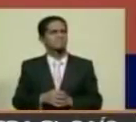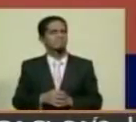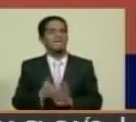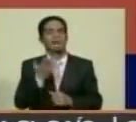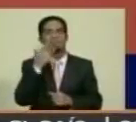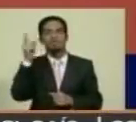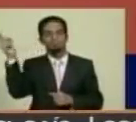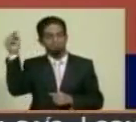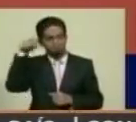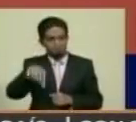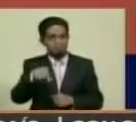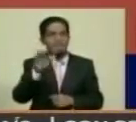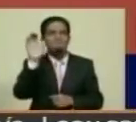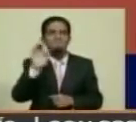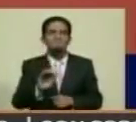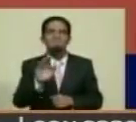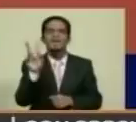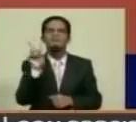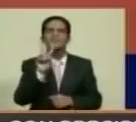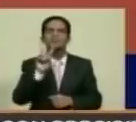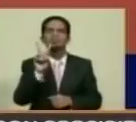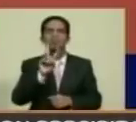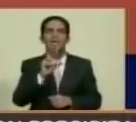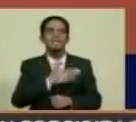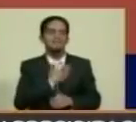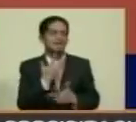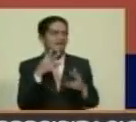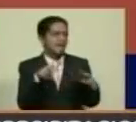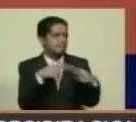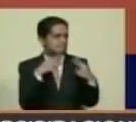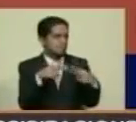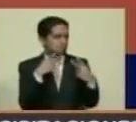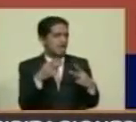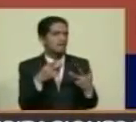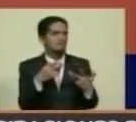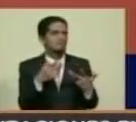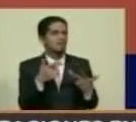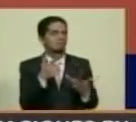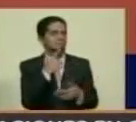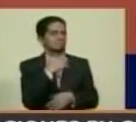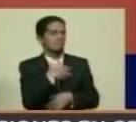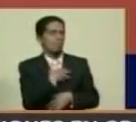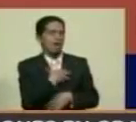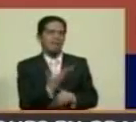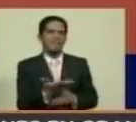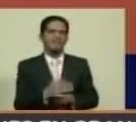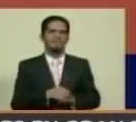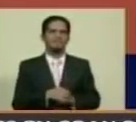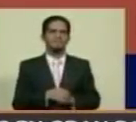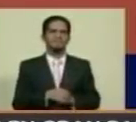a Venezuela y quisiera ir a almorzar a un restaurante del este de Caracas, a lo mejor lo cacerolean,